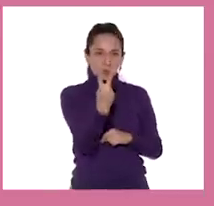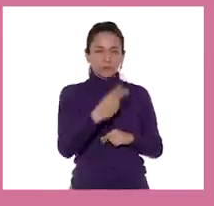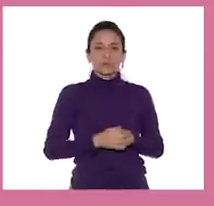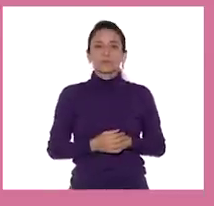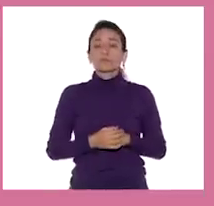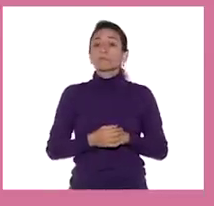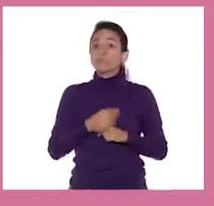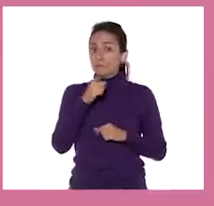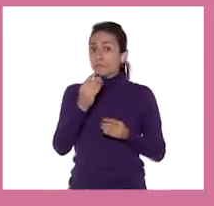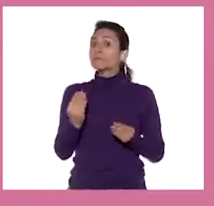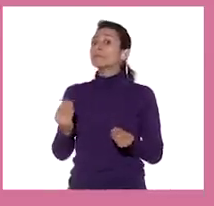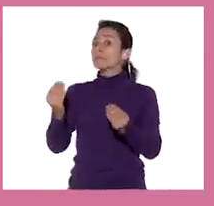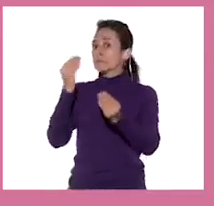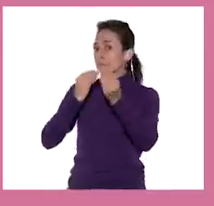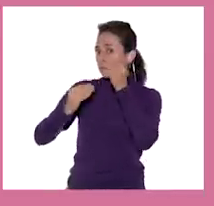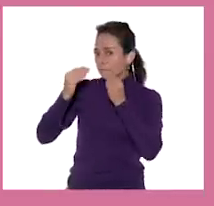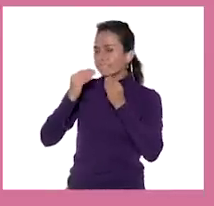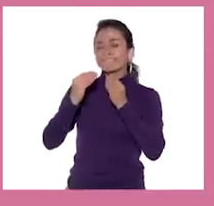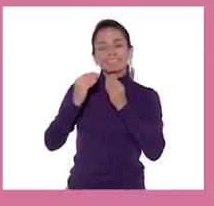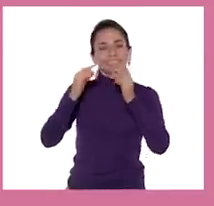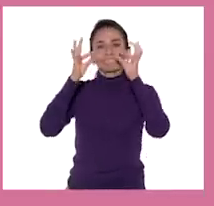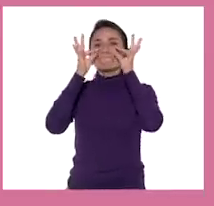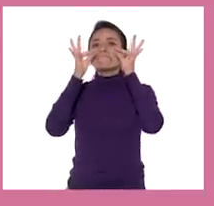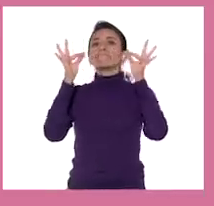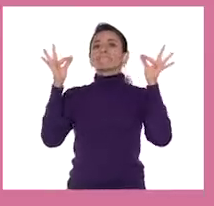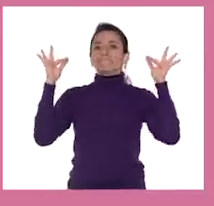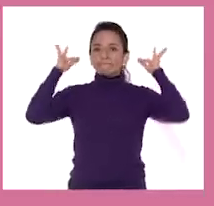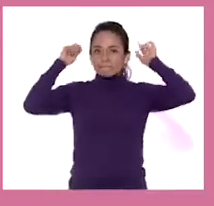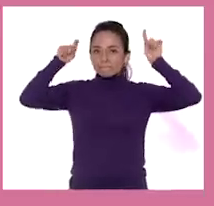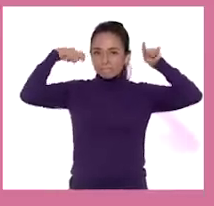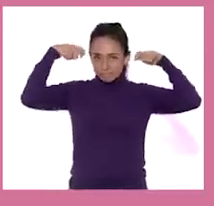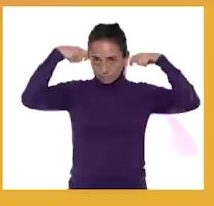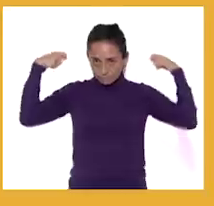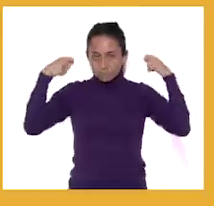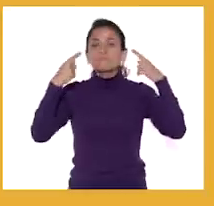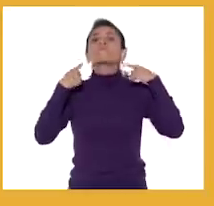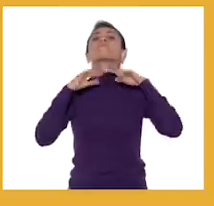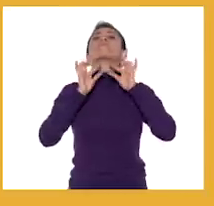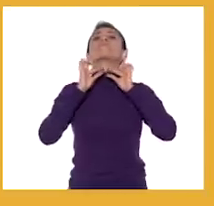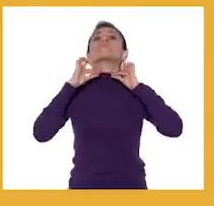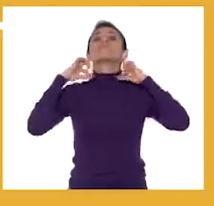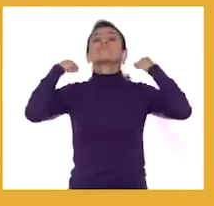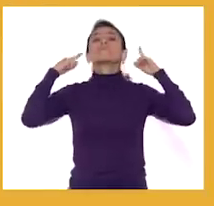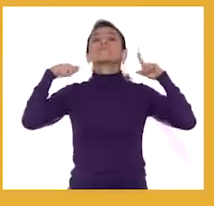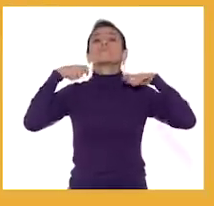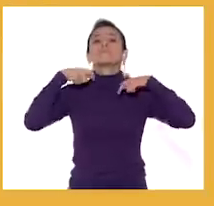colocártelo, deberás amarrar las cuerdas sobre tu cabeza y alrededor de tu cuello